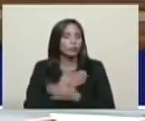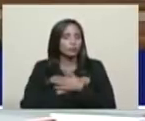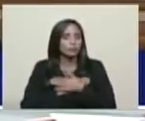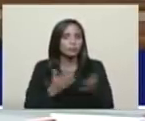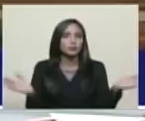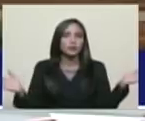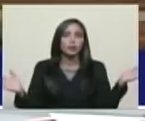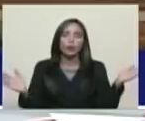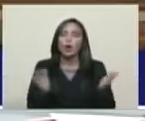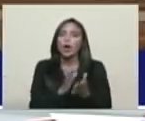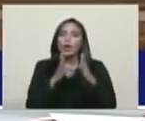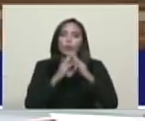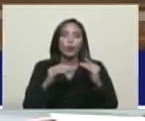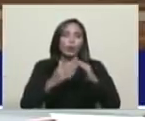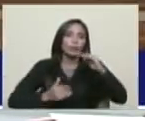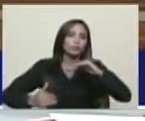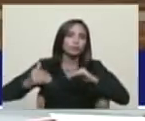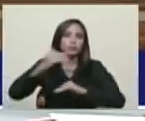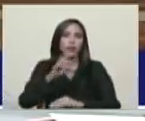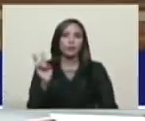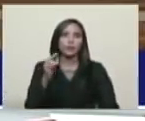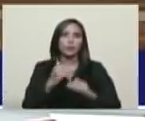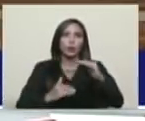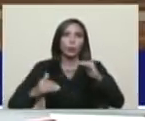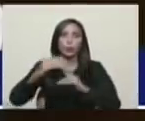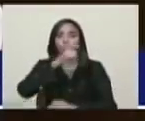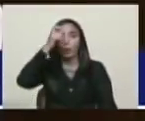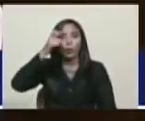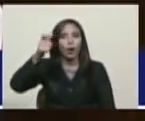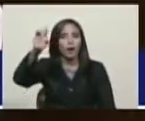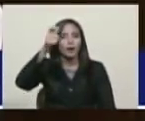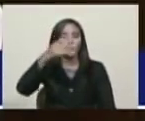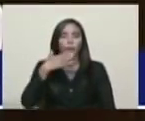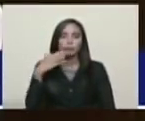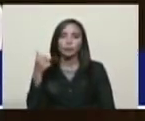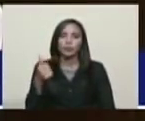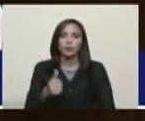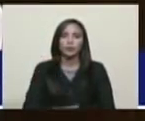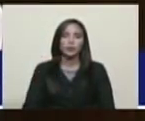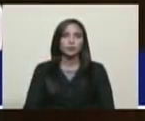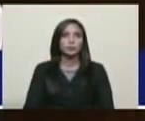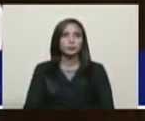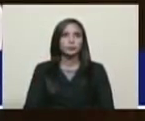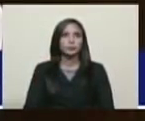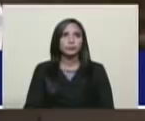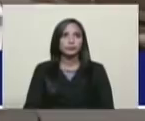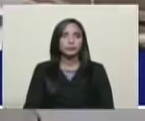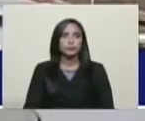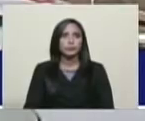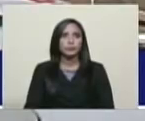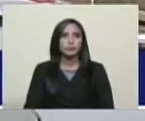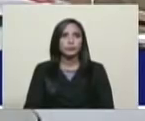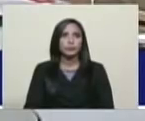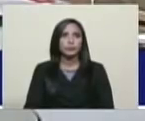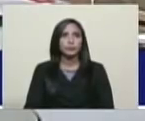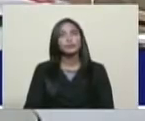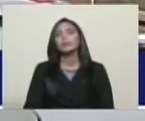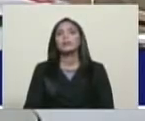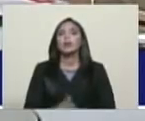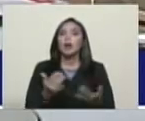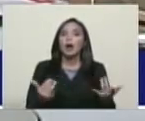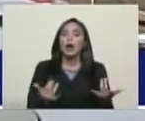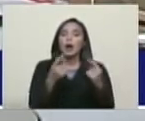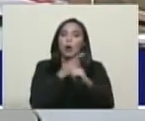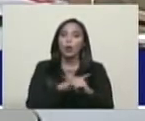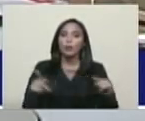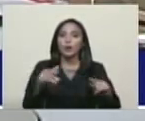Venezuela potencia. Bueno, Guárico, Guárico, Guárico. Ahora vamos a otra experiencia